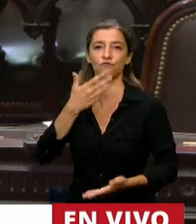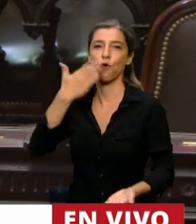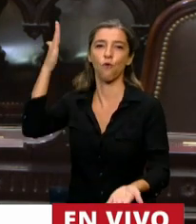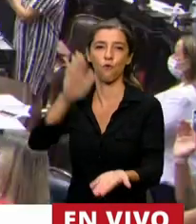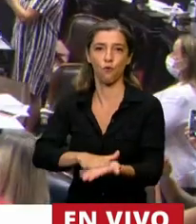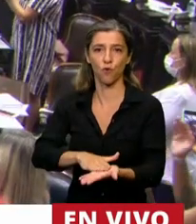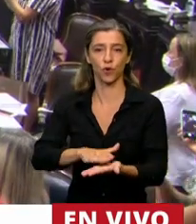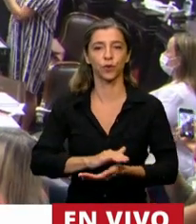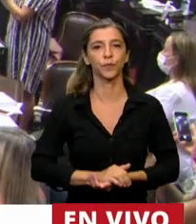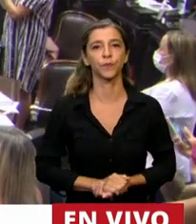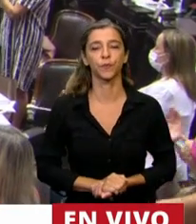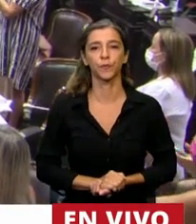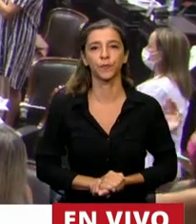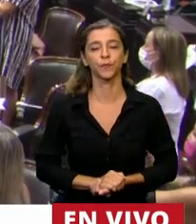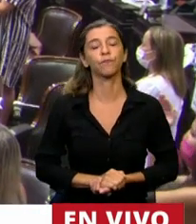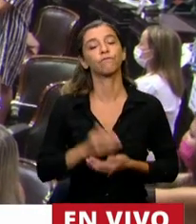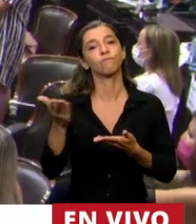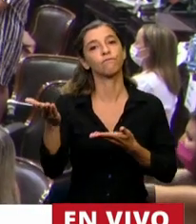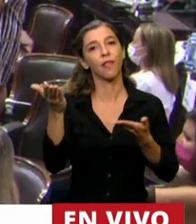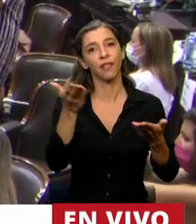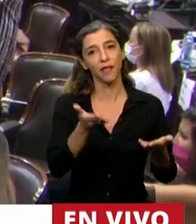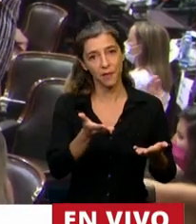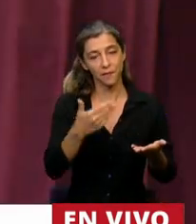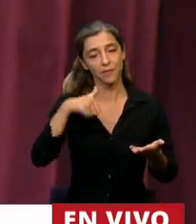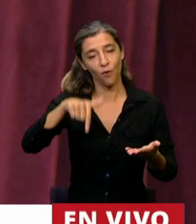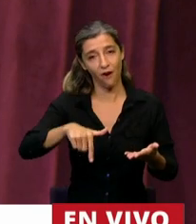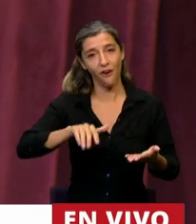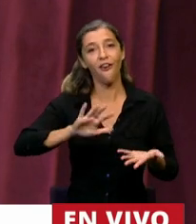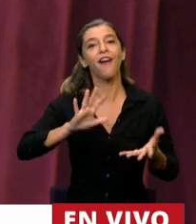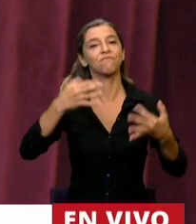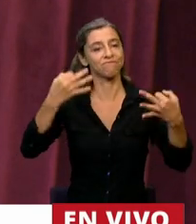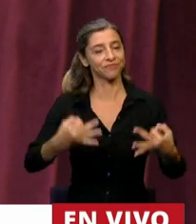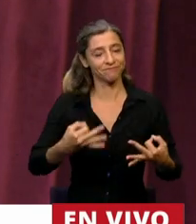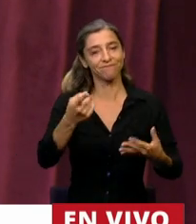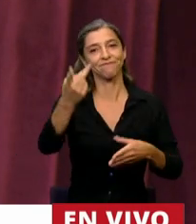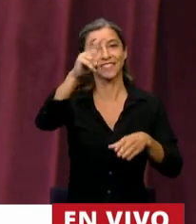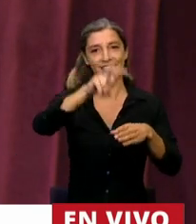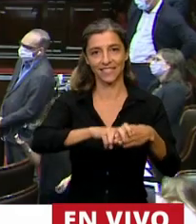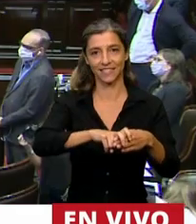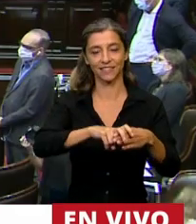Lo invito formalmente a ocupar su banca.